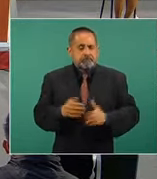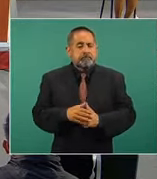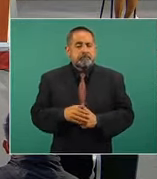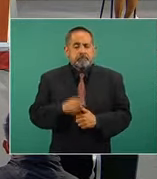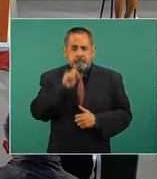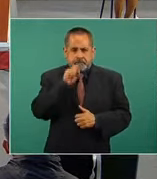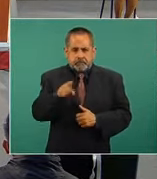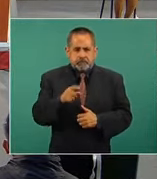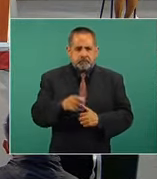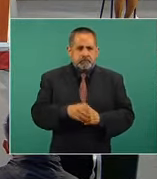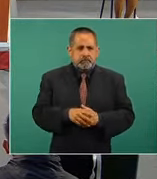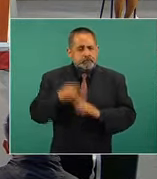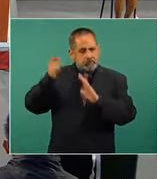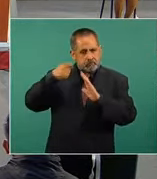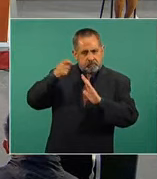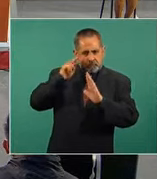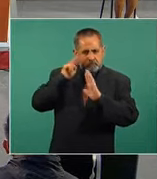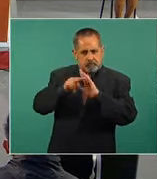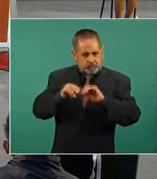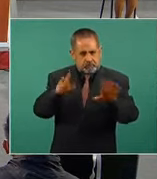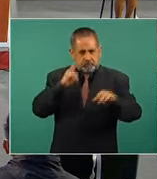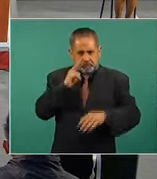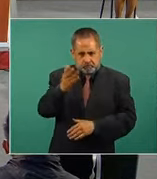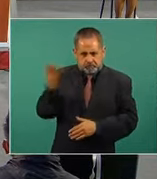también tendríamos un video. Muchas gracias.